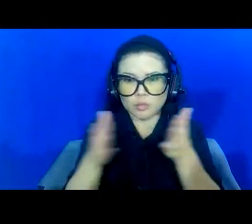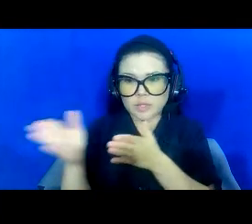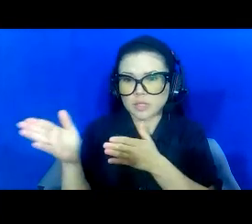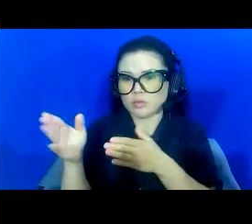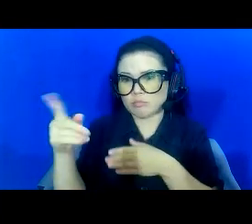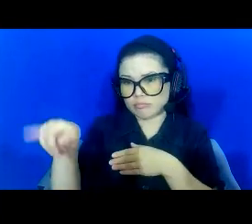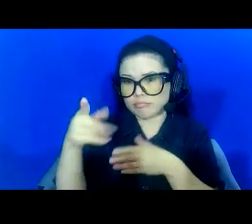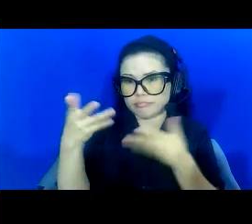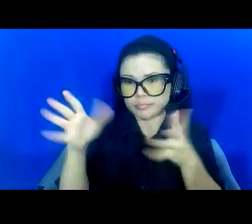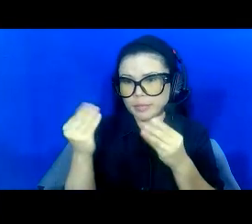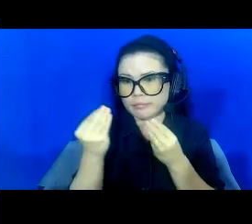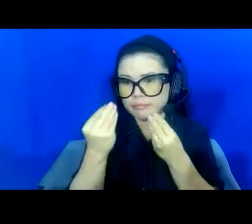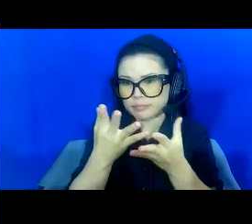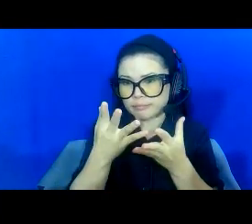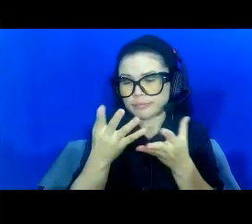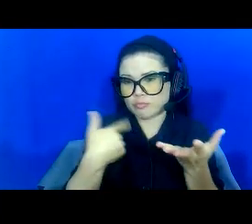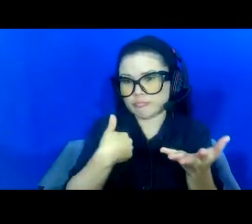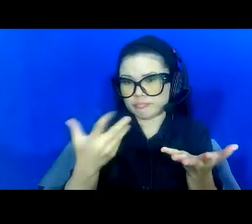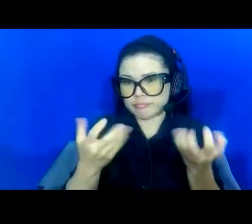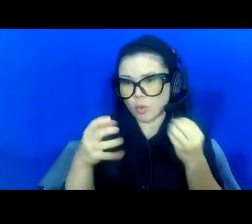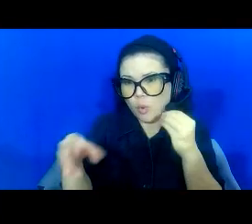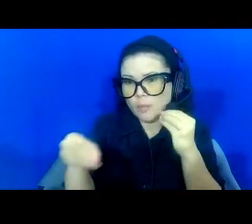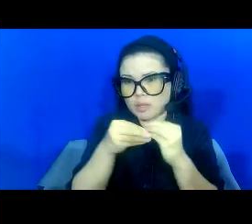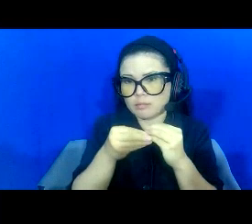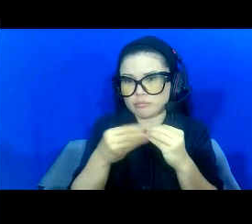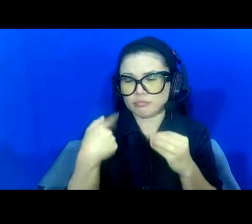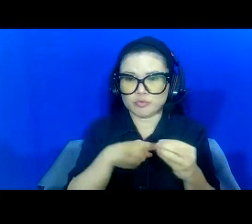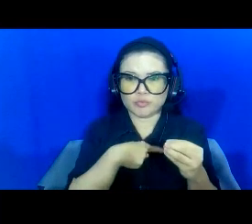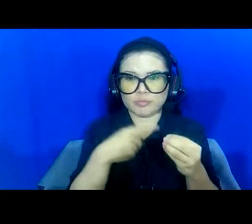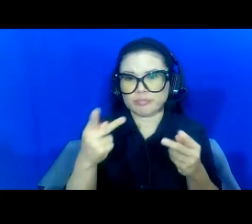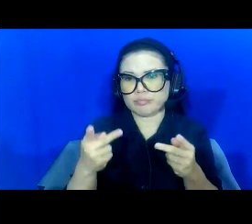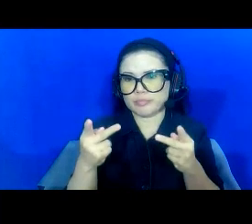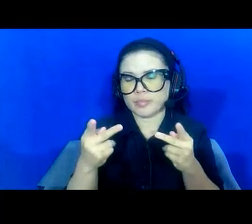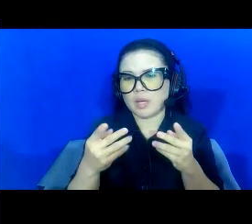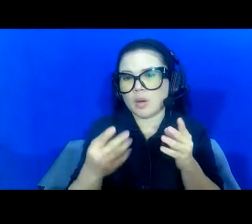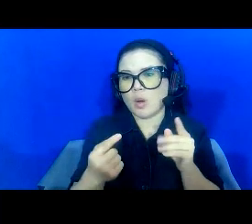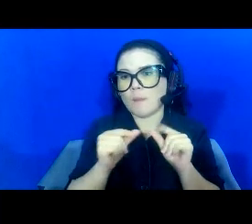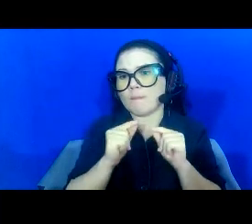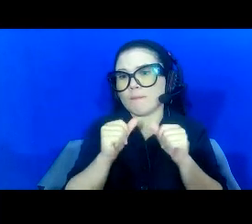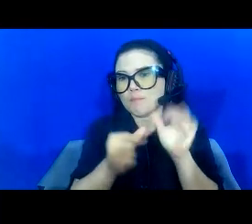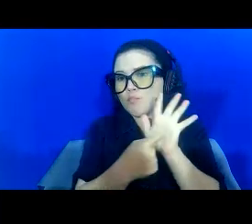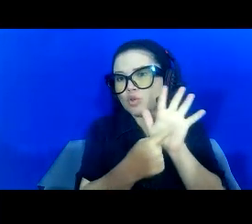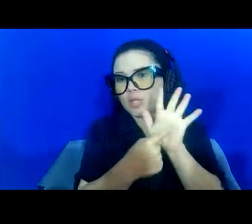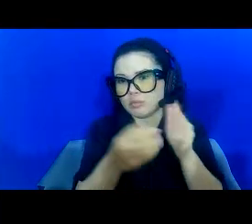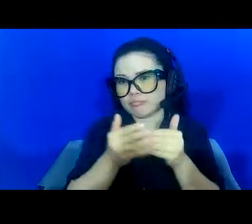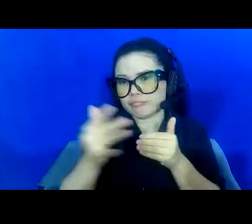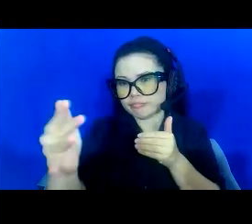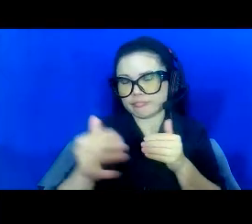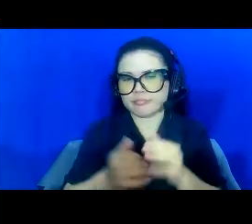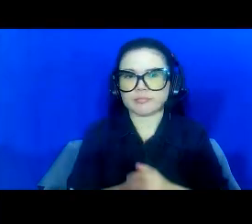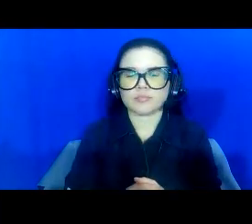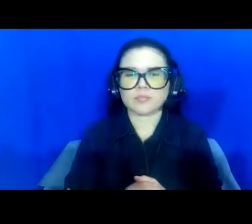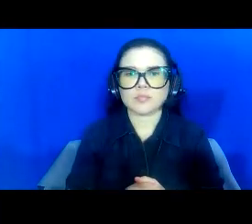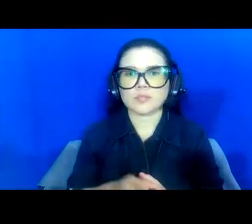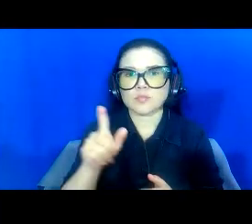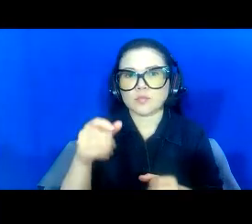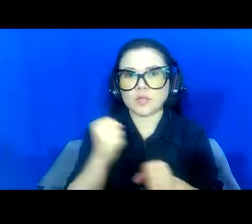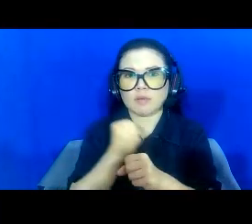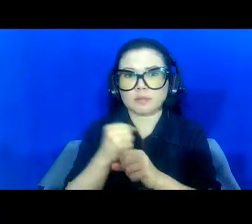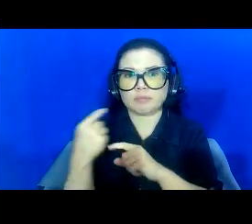es complementar lo que vamos a estar presentando a continuación. Este índice se trabaja desde lo que es el CDC, los colores más